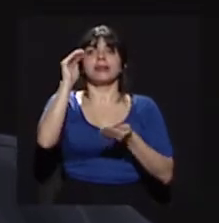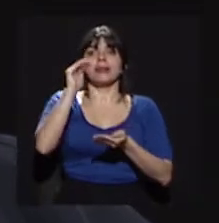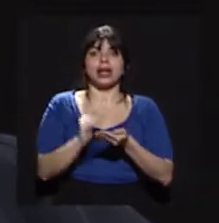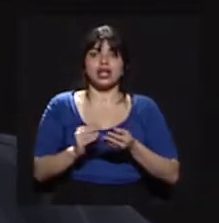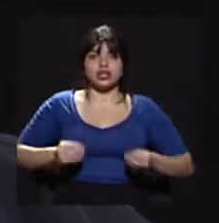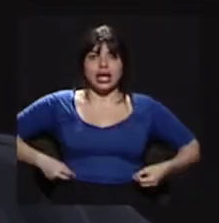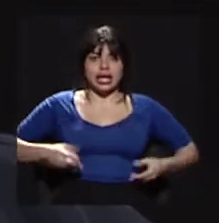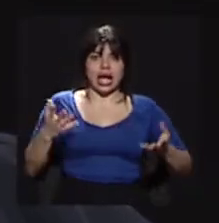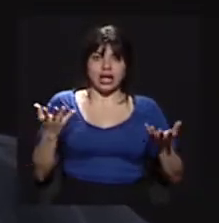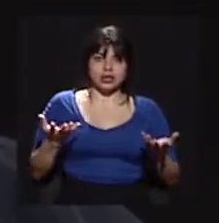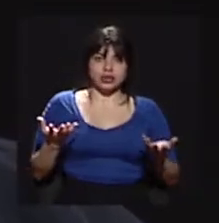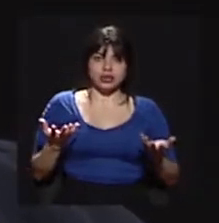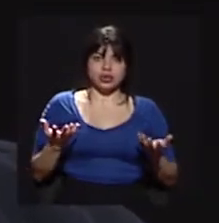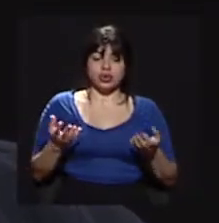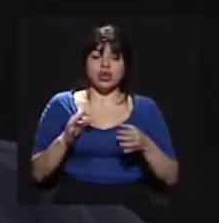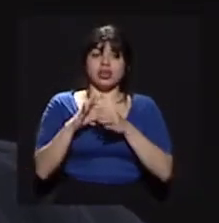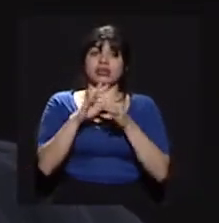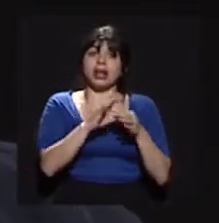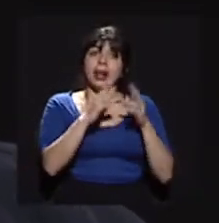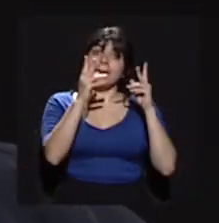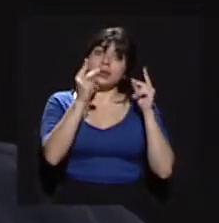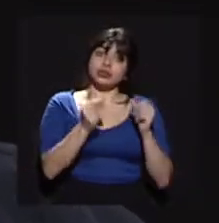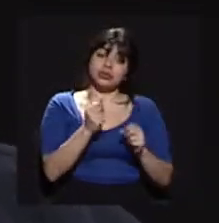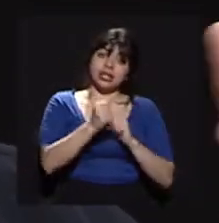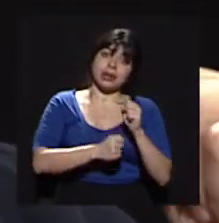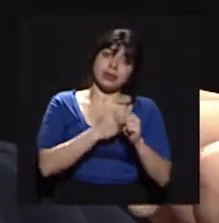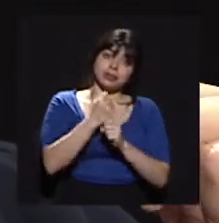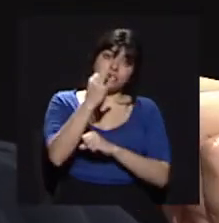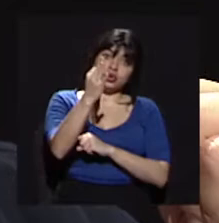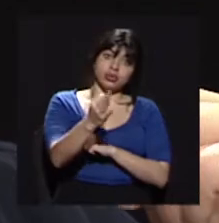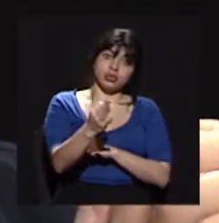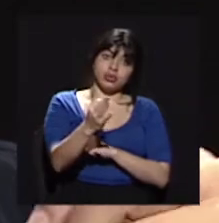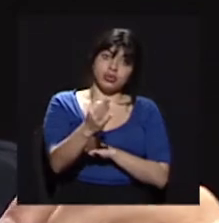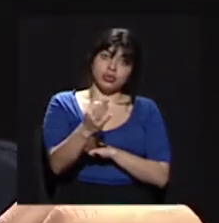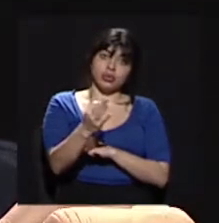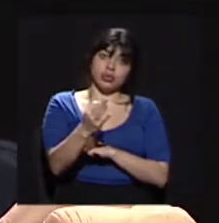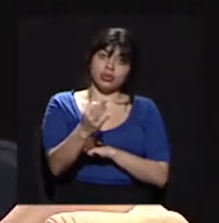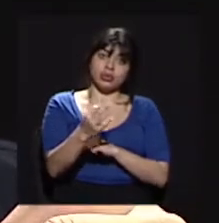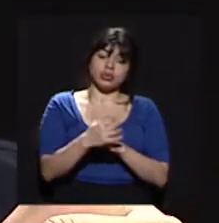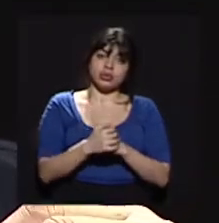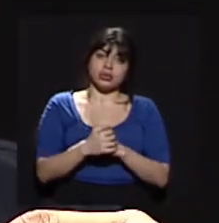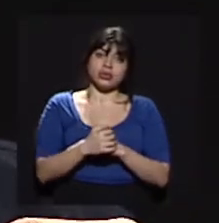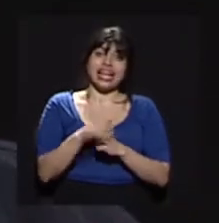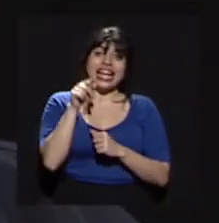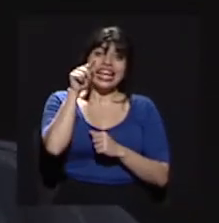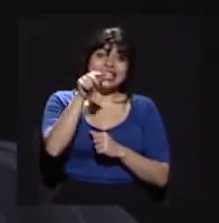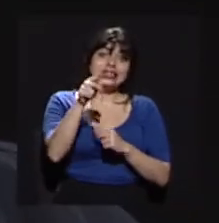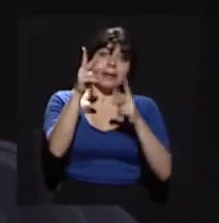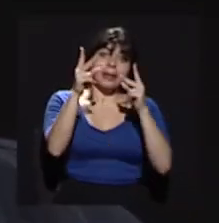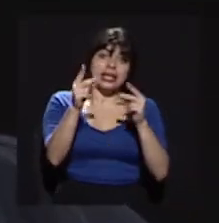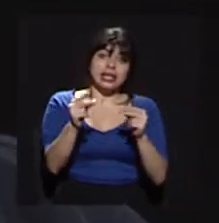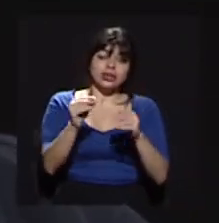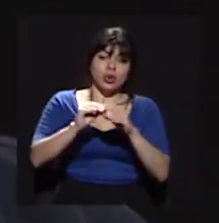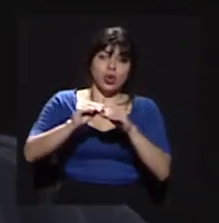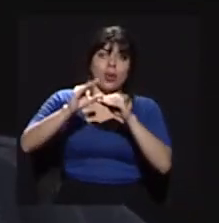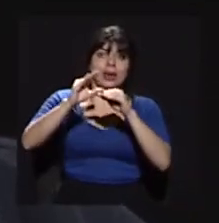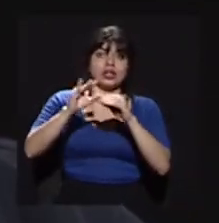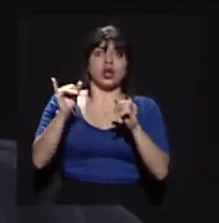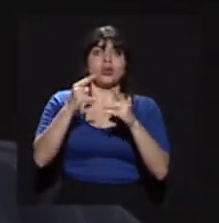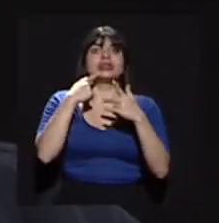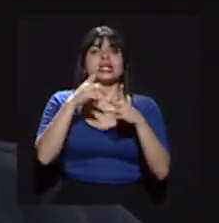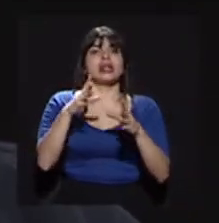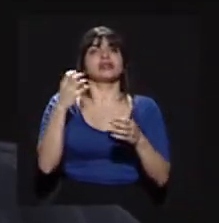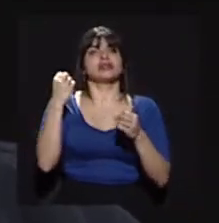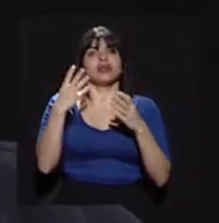y con respecto al presupuesto del año próximo le estamos ese presupuesto aumentó como lo hemos dicho hasta la saciedad